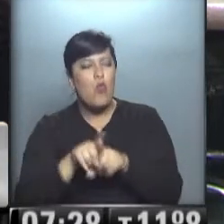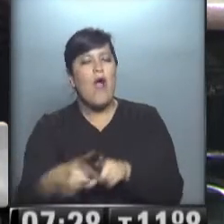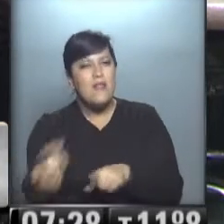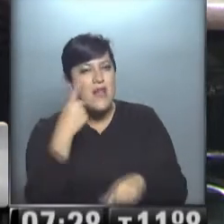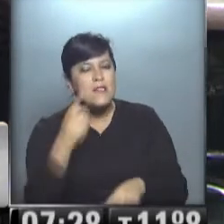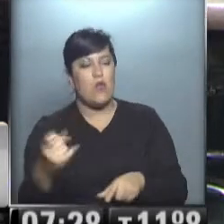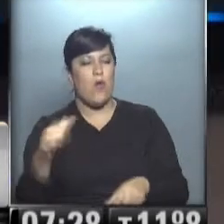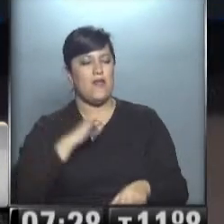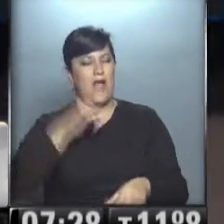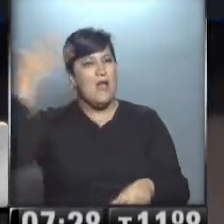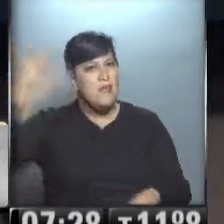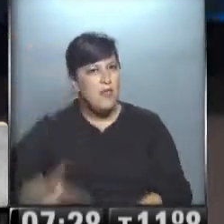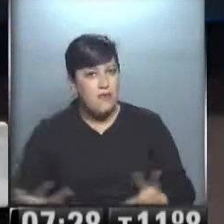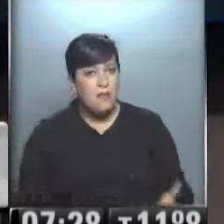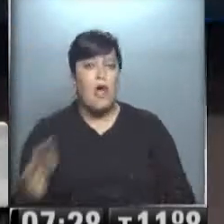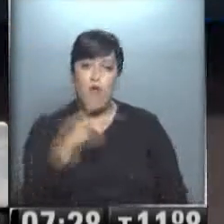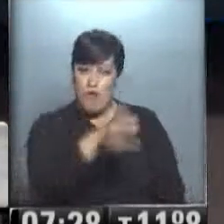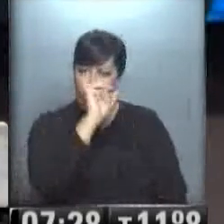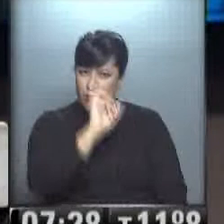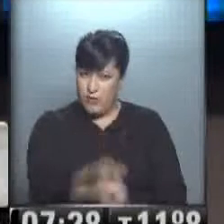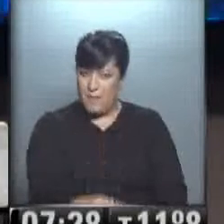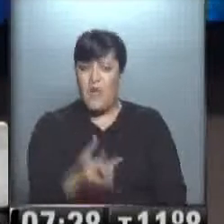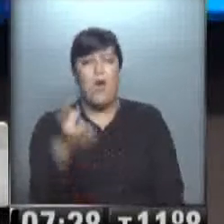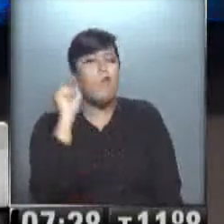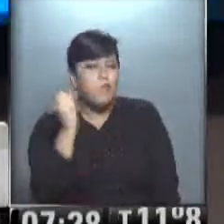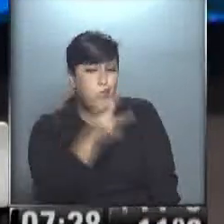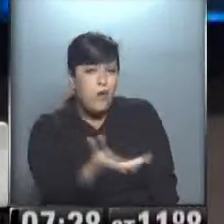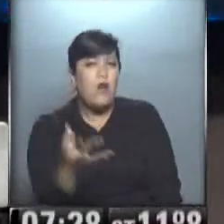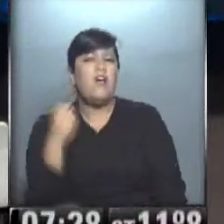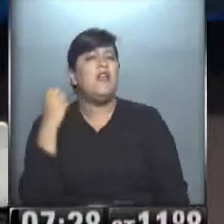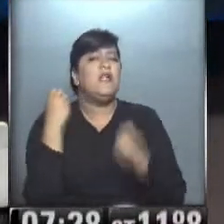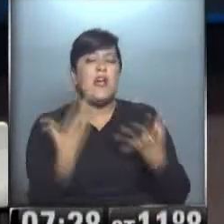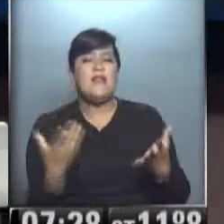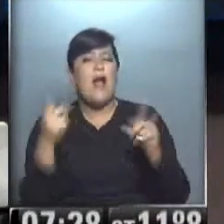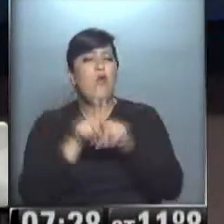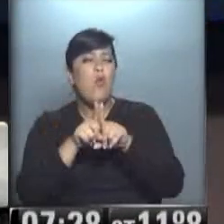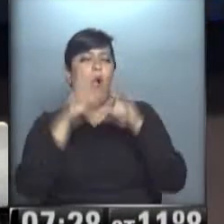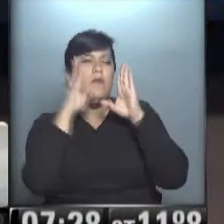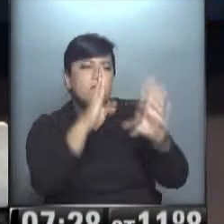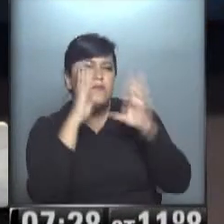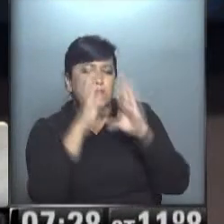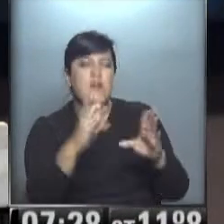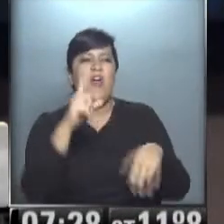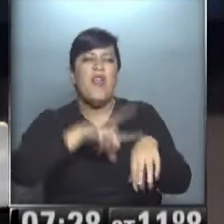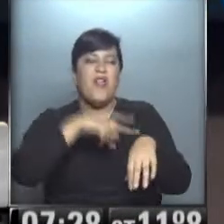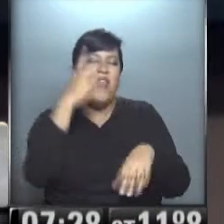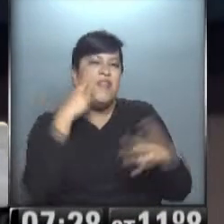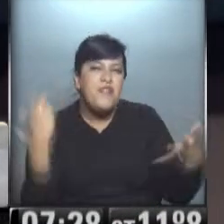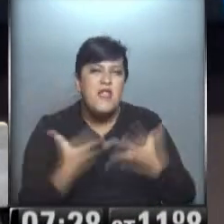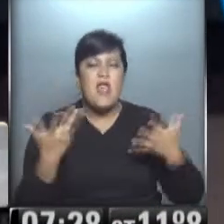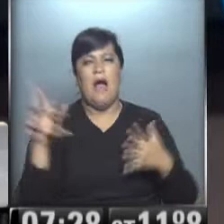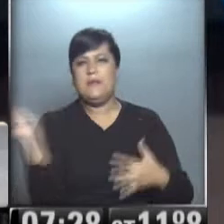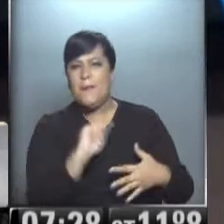de identidad vos también lo pasaste en qué consiste esta contención como es este proceso de días de meses de semanas